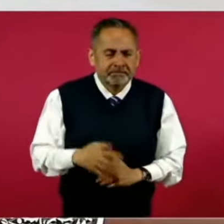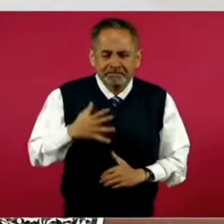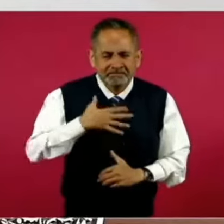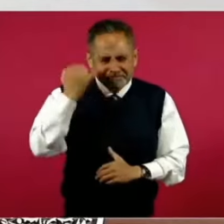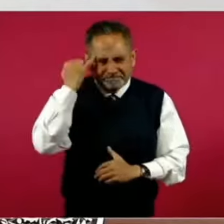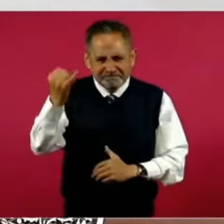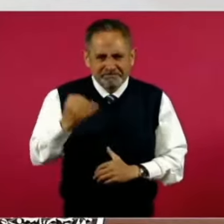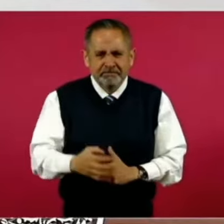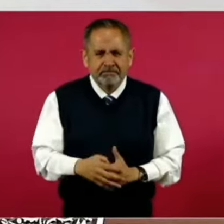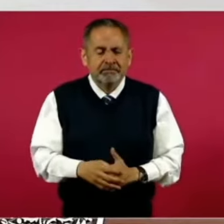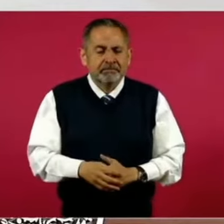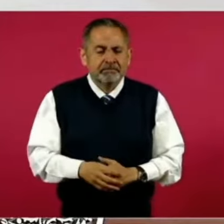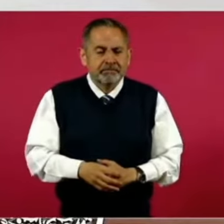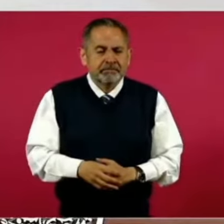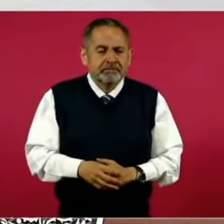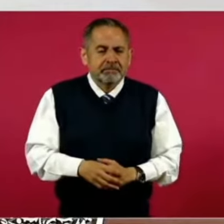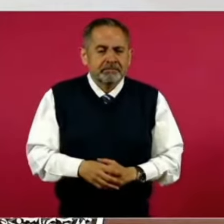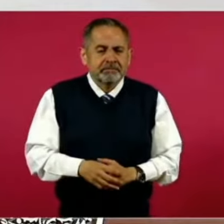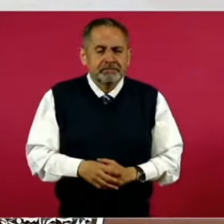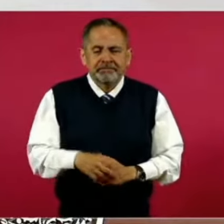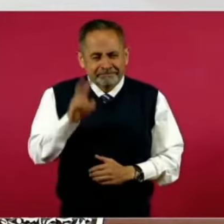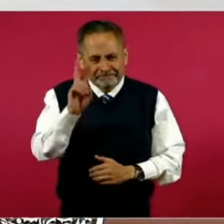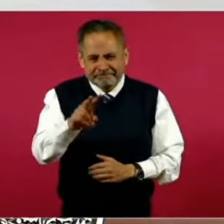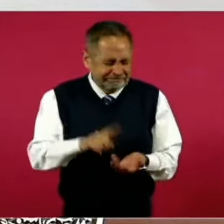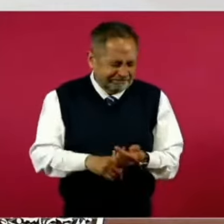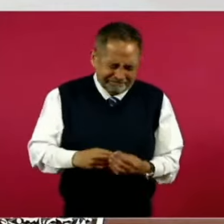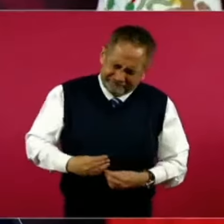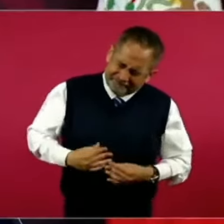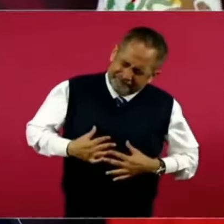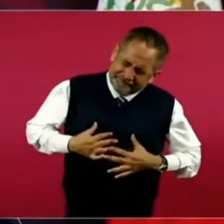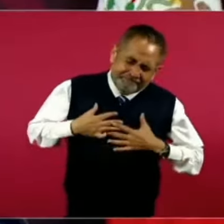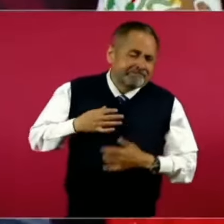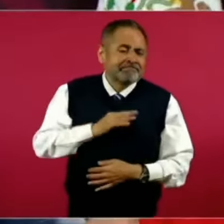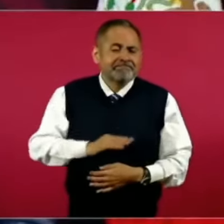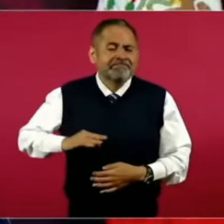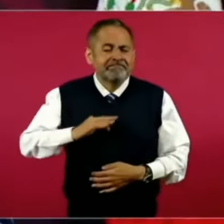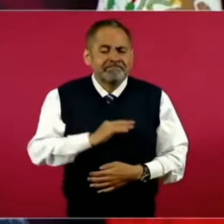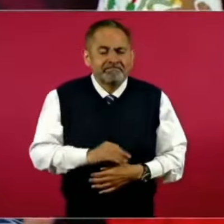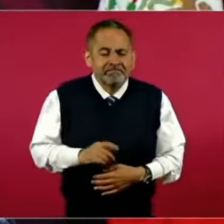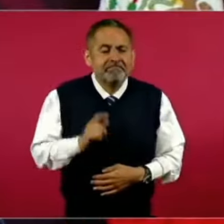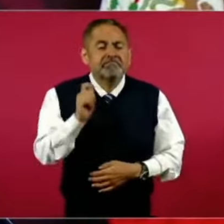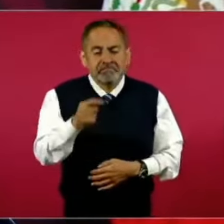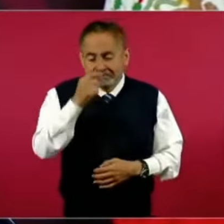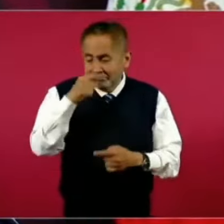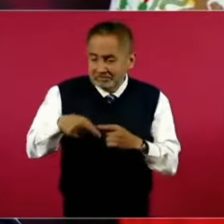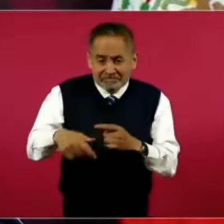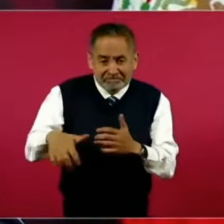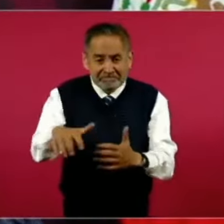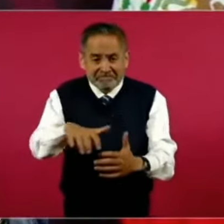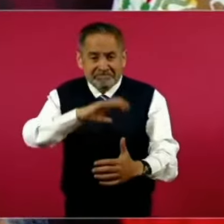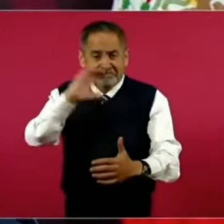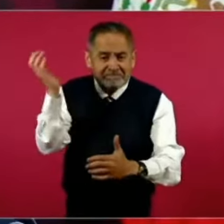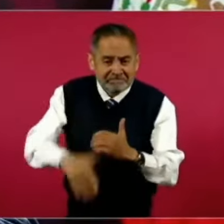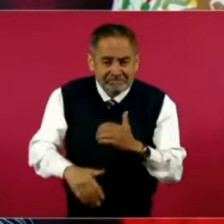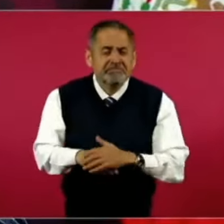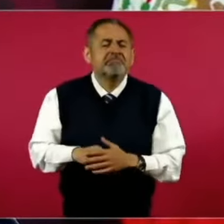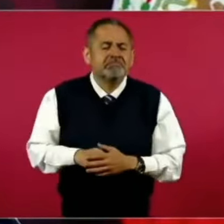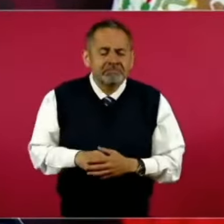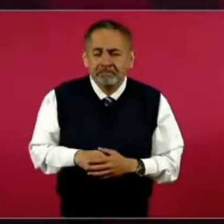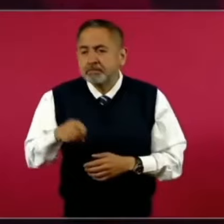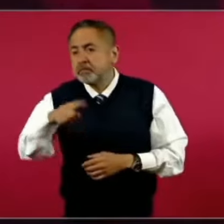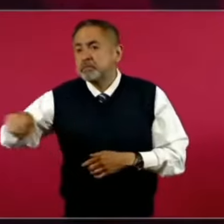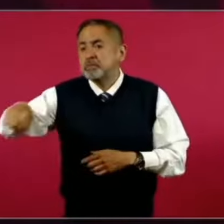imagínense la felicidad que causa el que estamos terminando, se redujo la